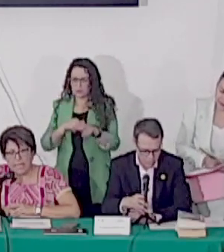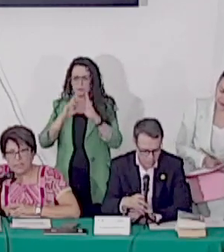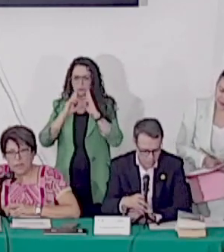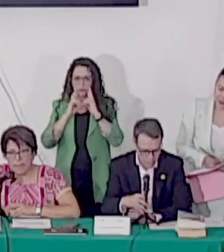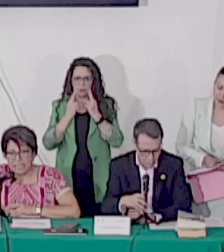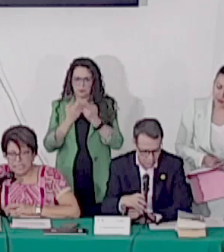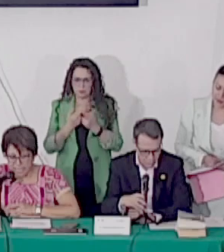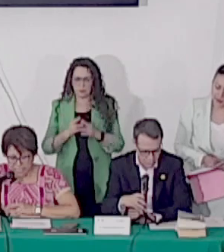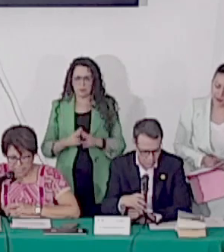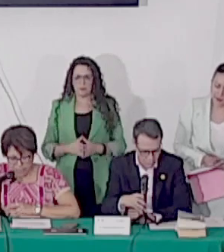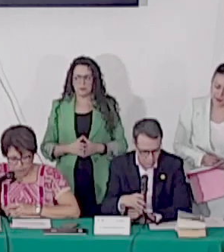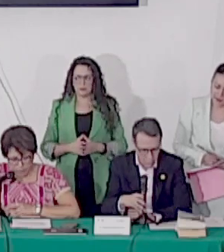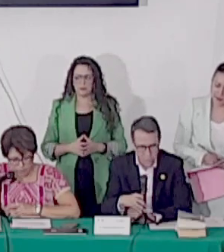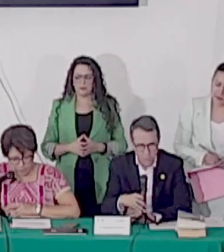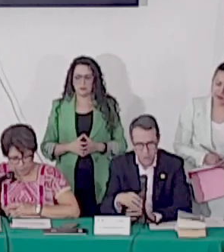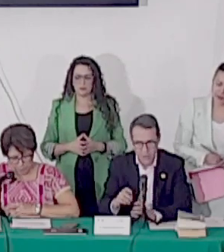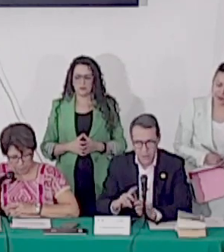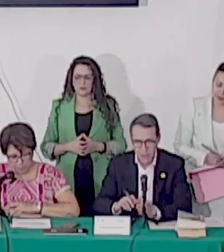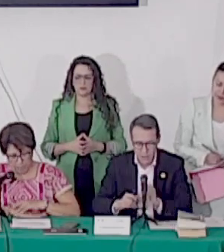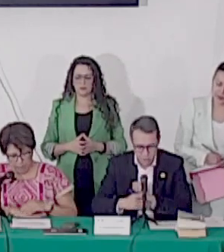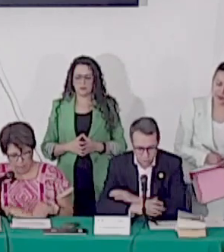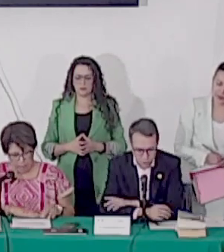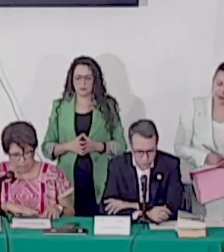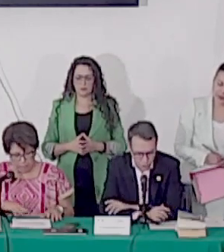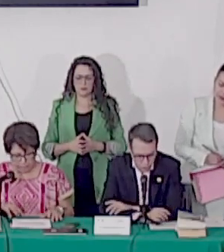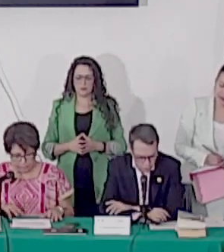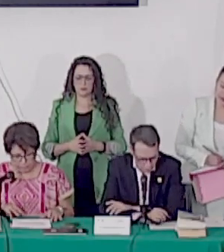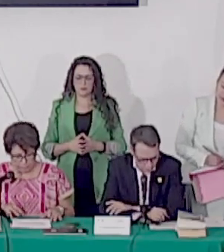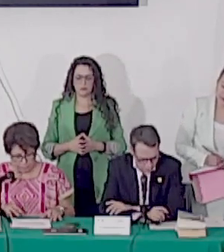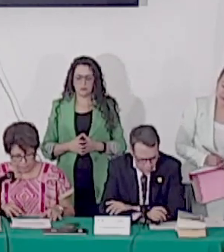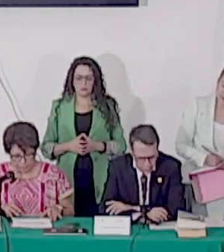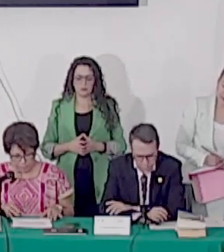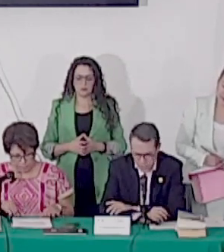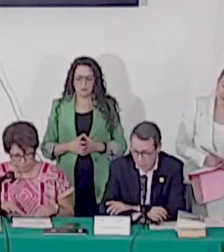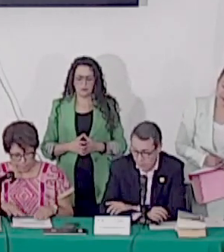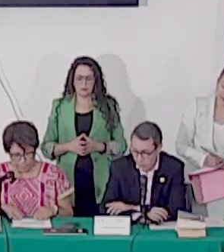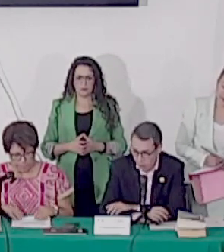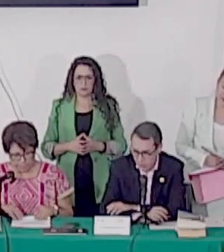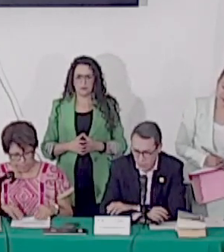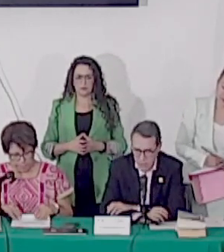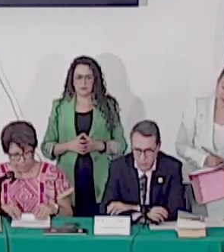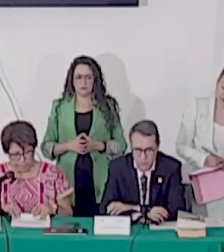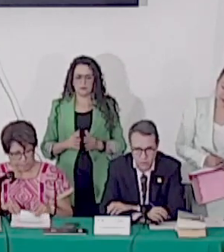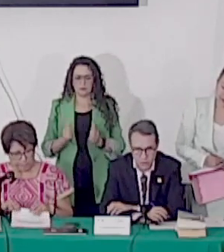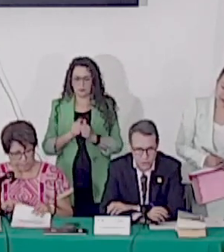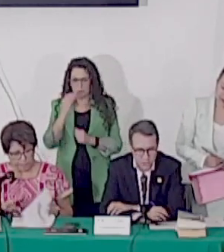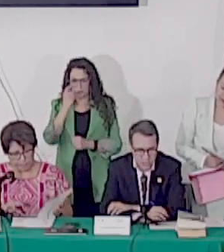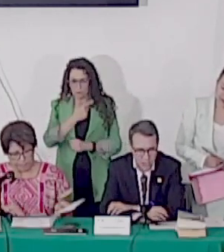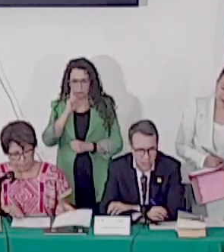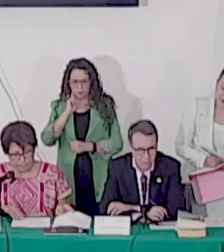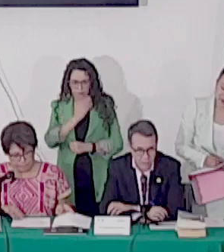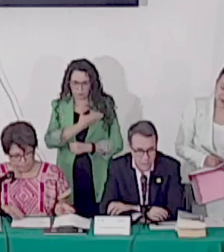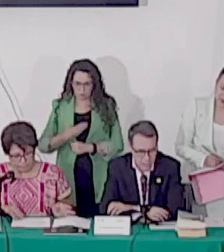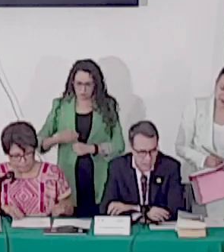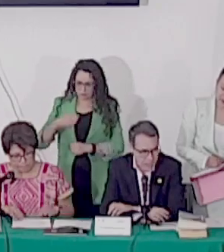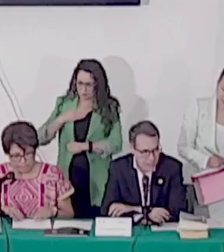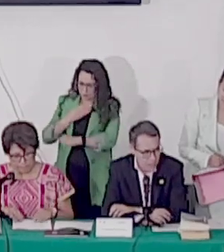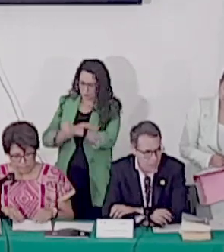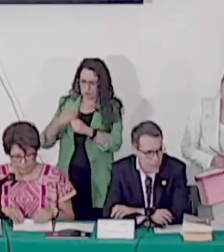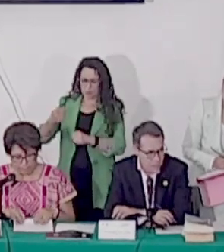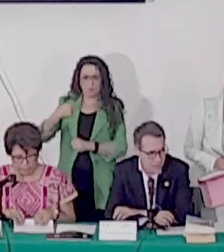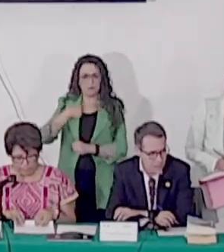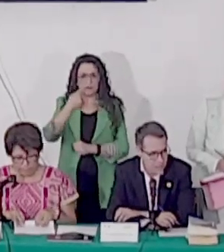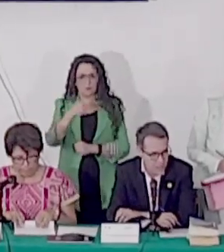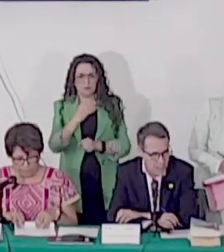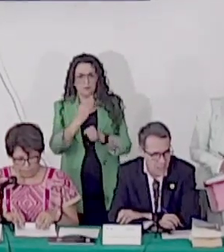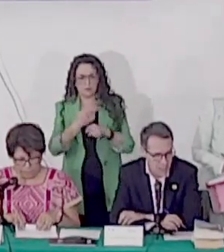dar inicio a la presente sesión. Con mucho gusto, diputada presidenta, muy buenas tardes. Por instrucciones de la presidencia se